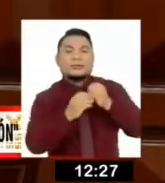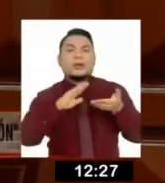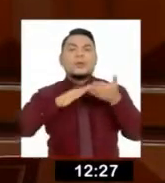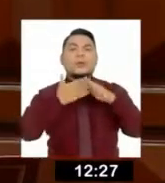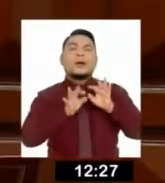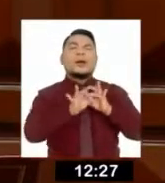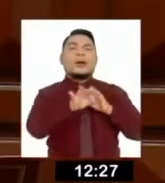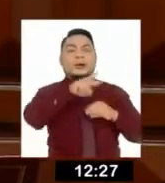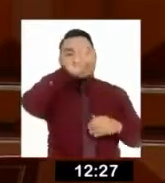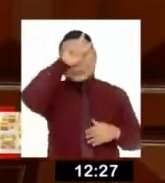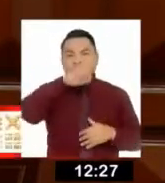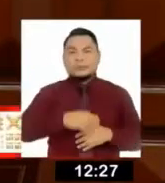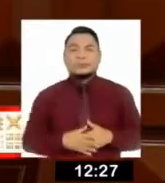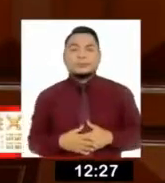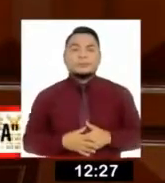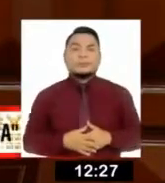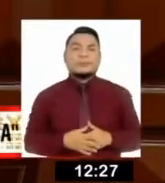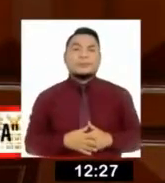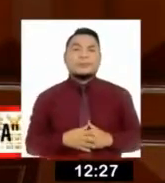del país.